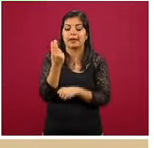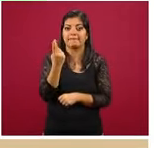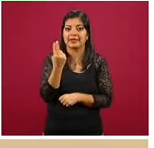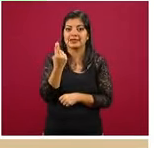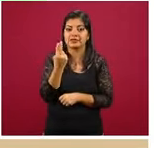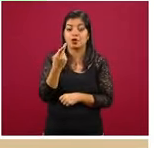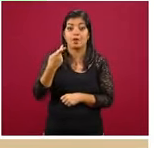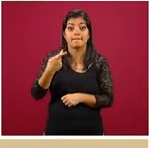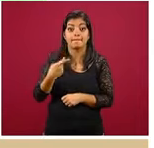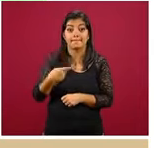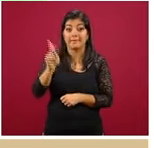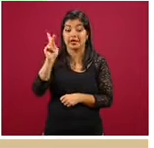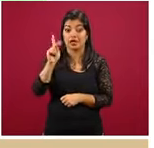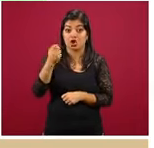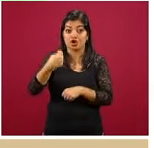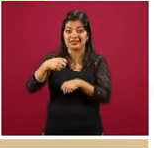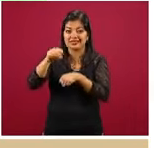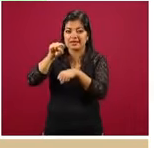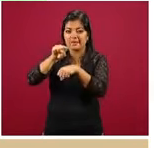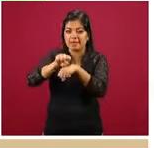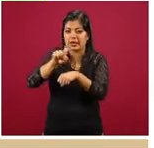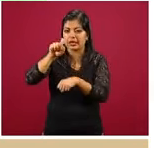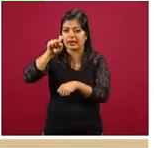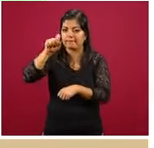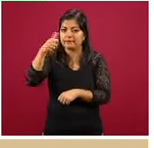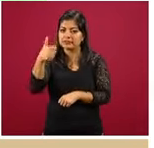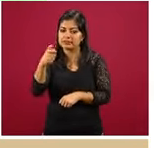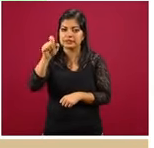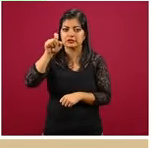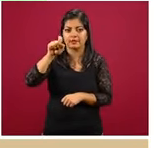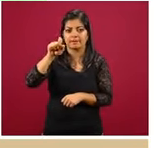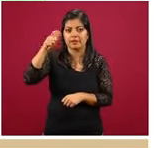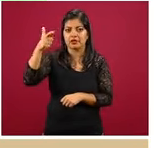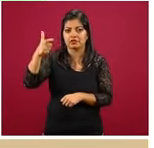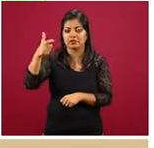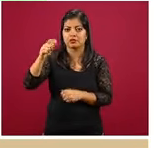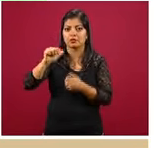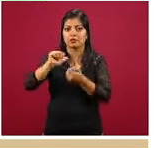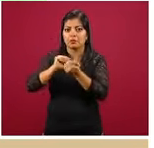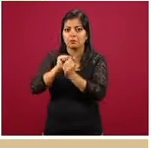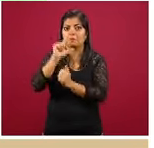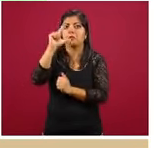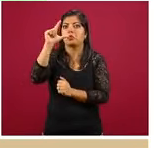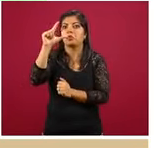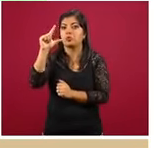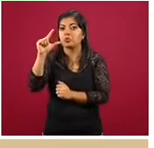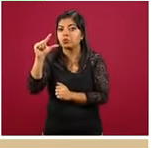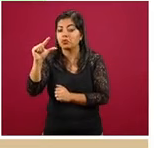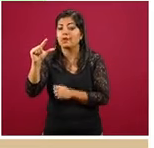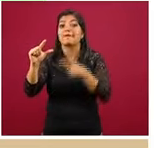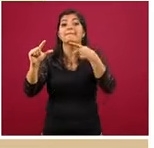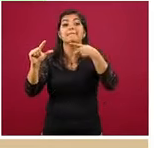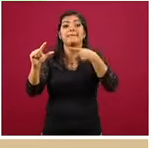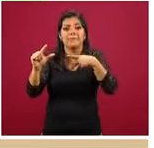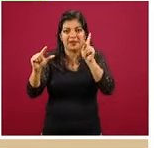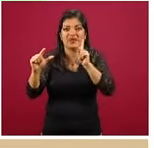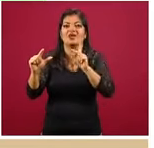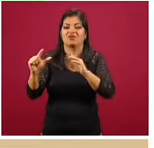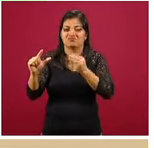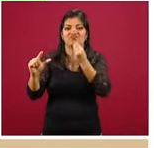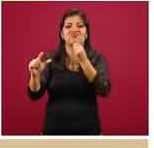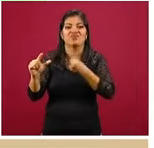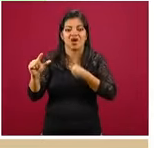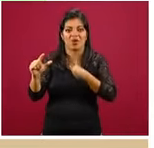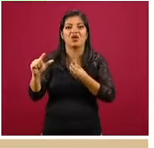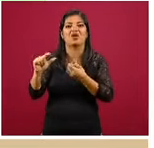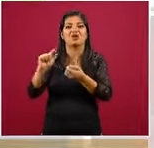pero prácticamente para la 26, 27 ya se tenía un descenso importante, aunque hemos tenido ahí un nuevo